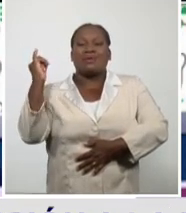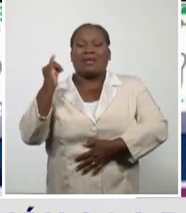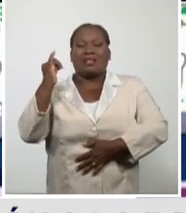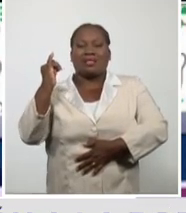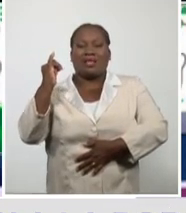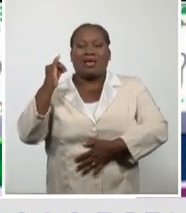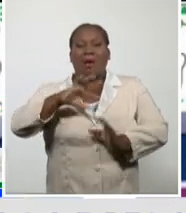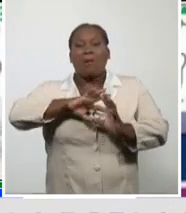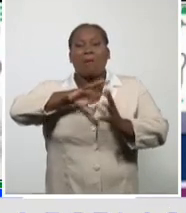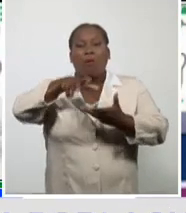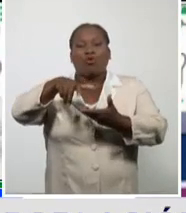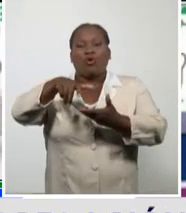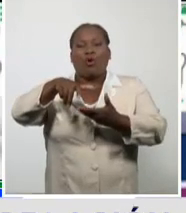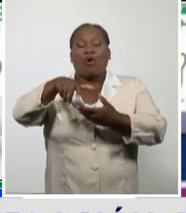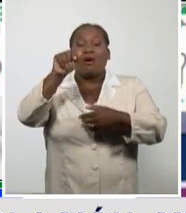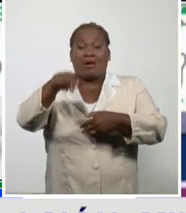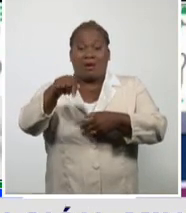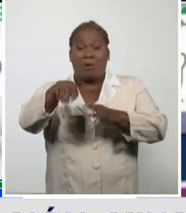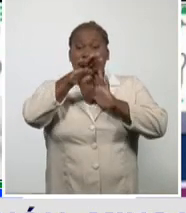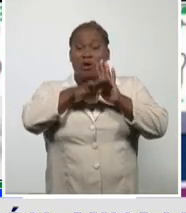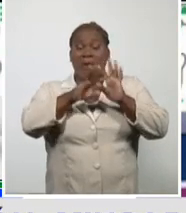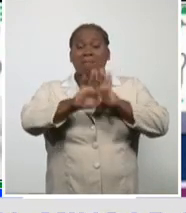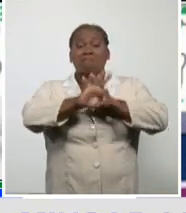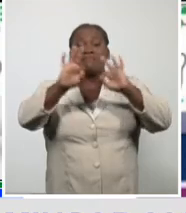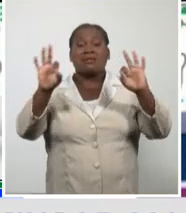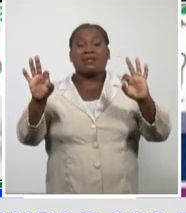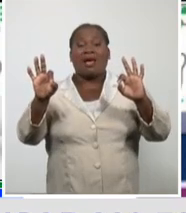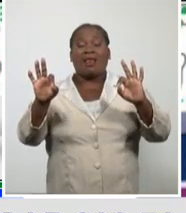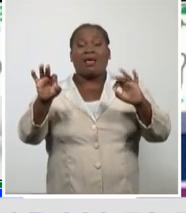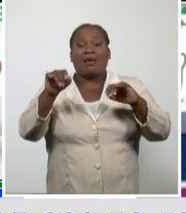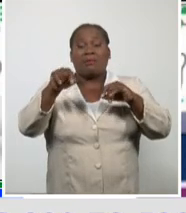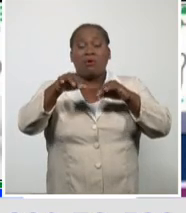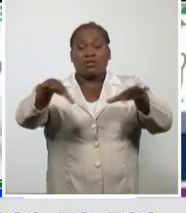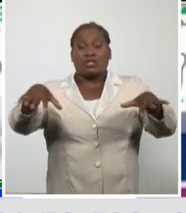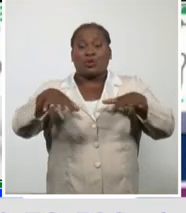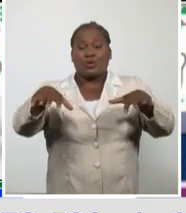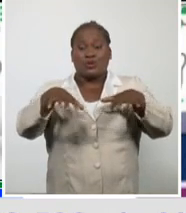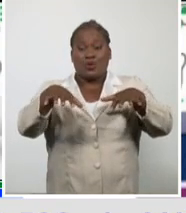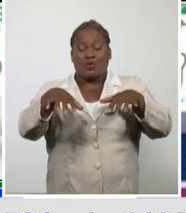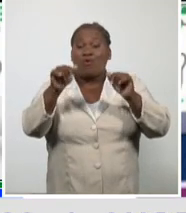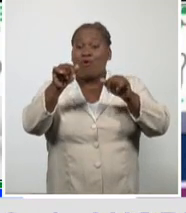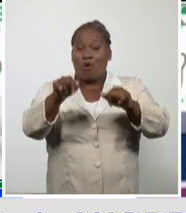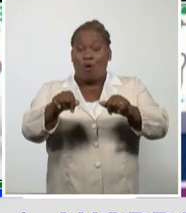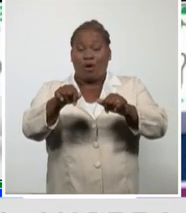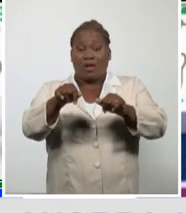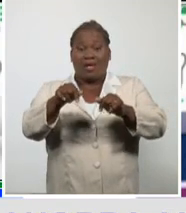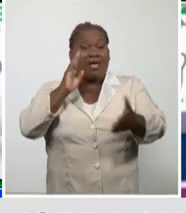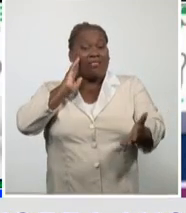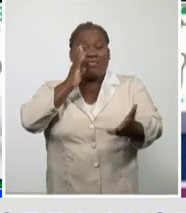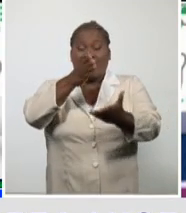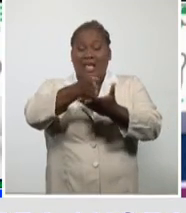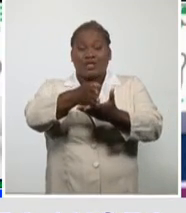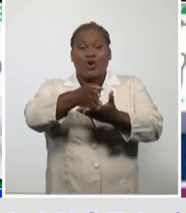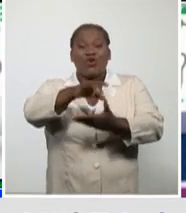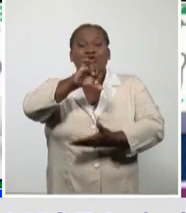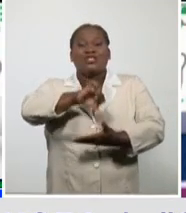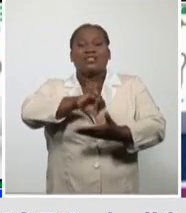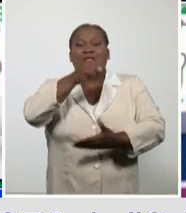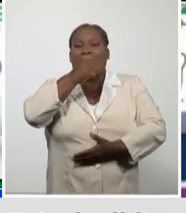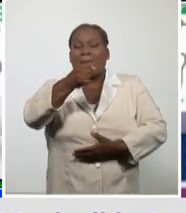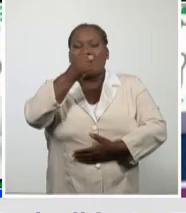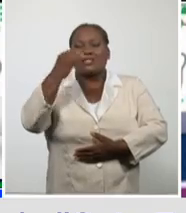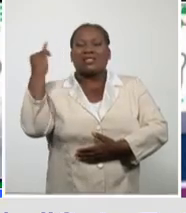programación especial a propósito de este escenario. Hoy estaremos directamente desde el Centro de Prensa Internacional